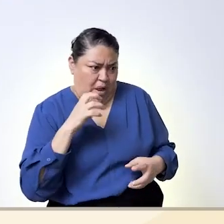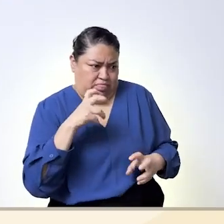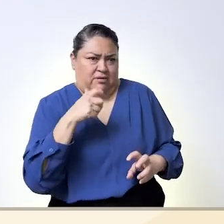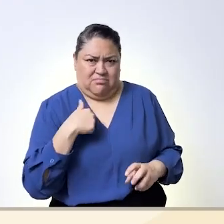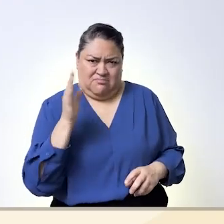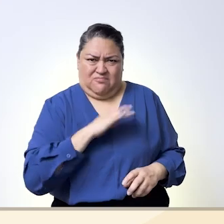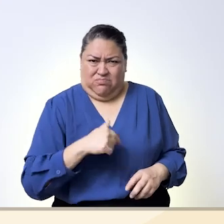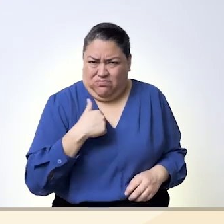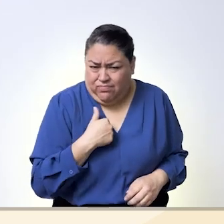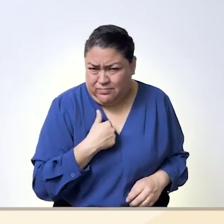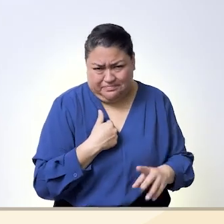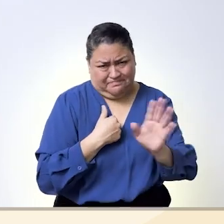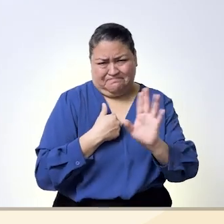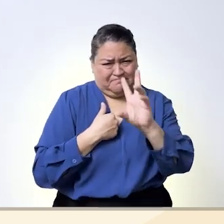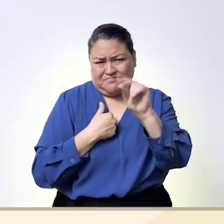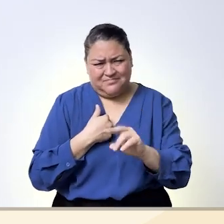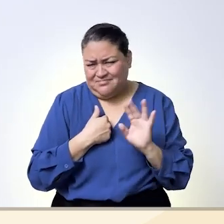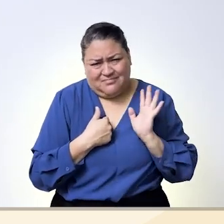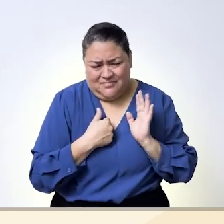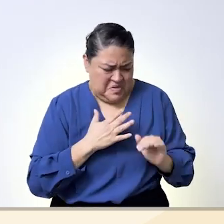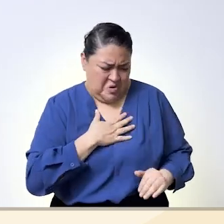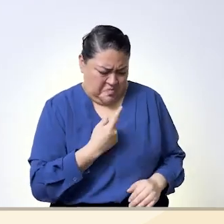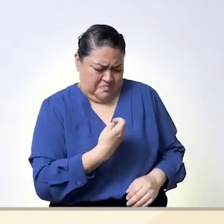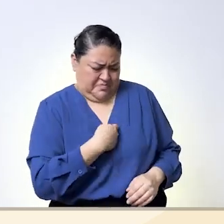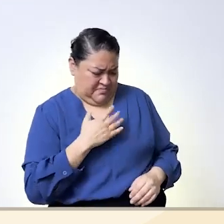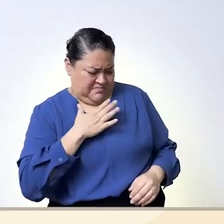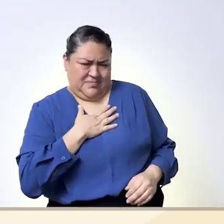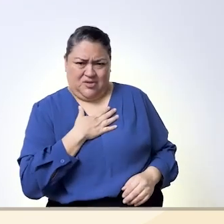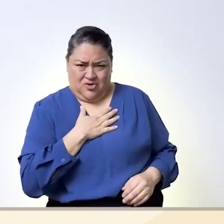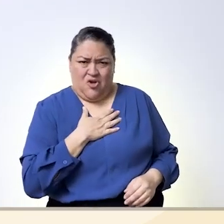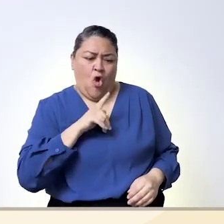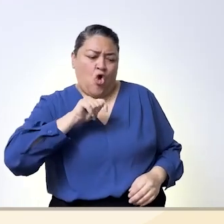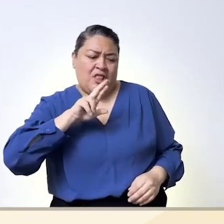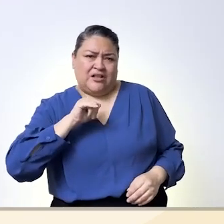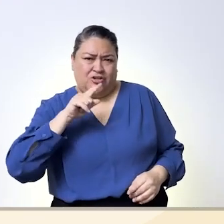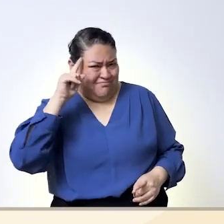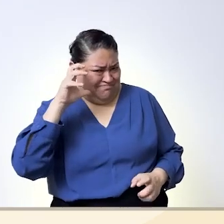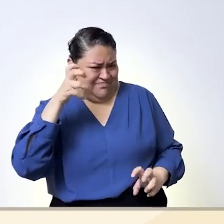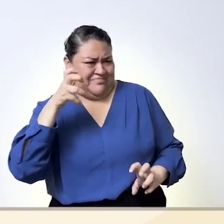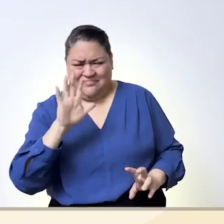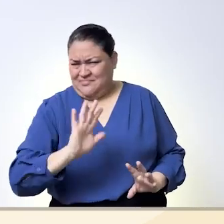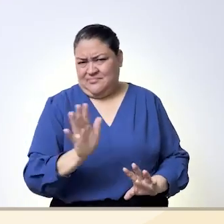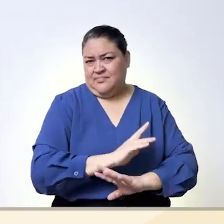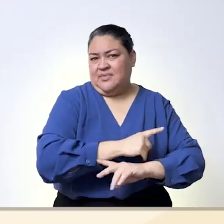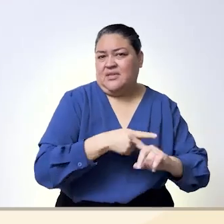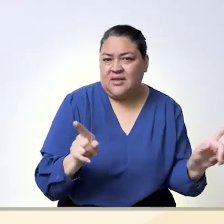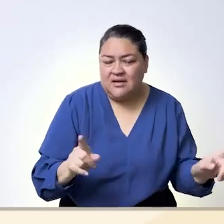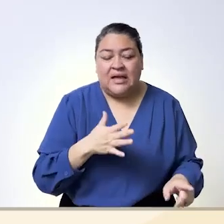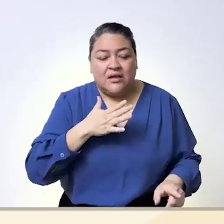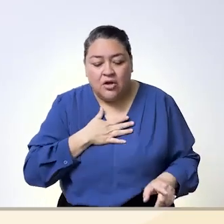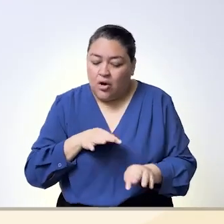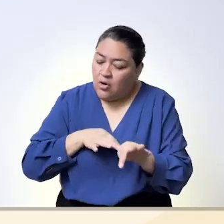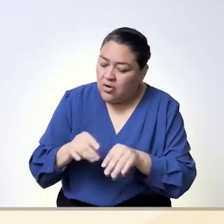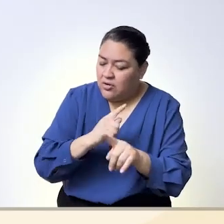apela, ni, ¿no? O sea, como que por qué yo estoy o bien o mal en torno a esto que no soy yo, ¿no? O sea, creo que yo individualmente me he